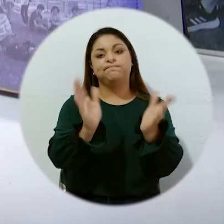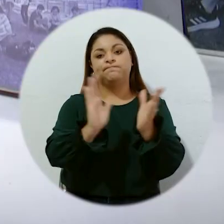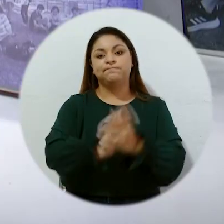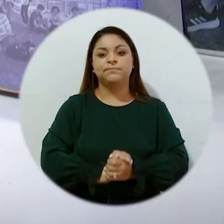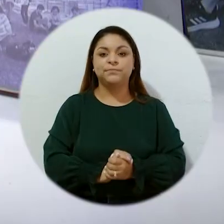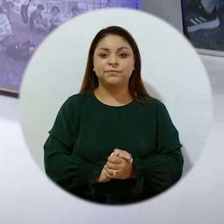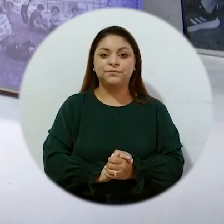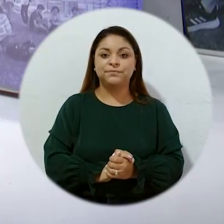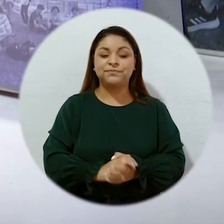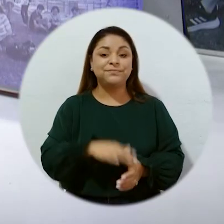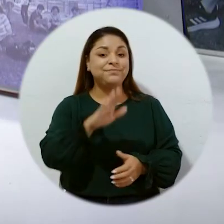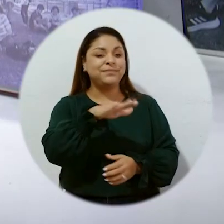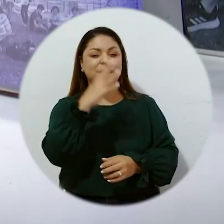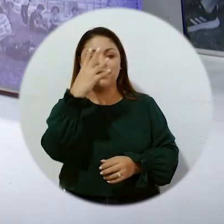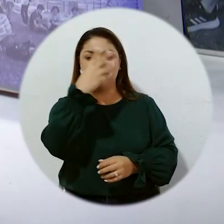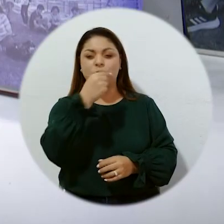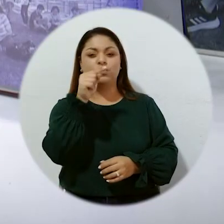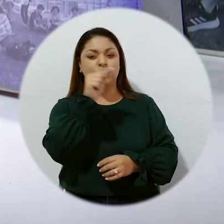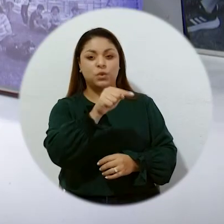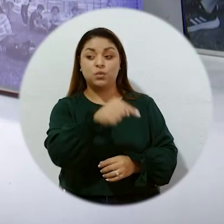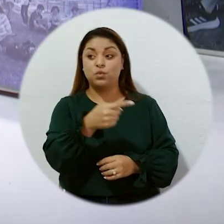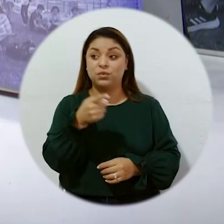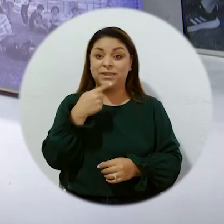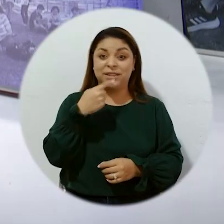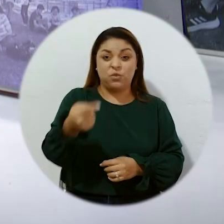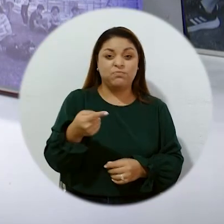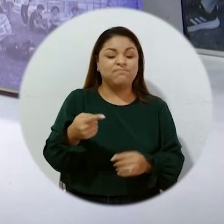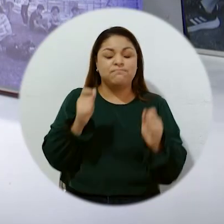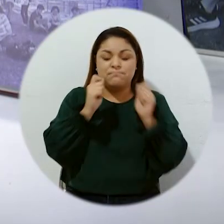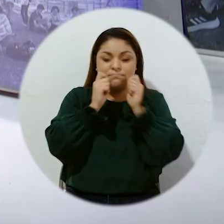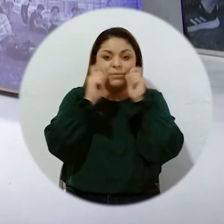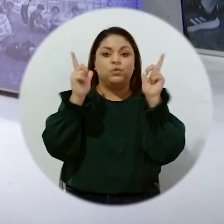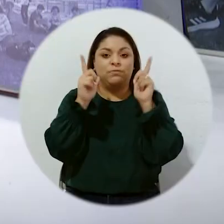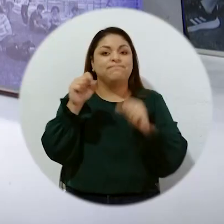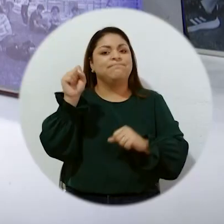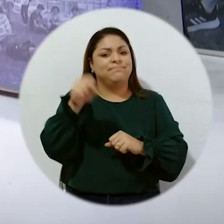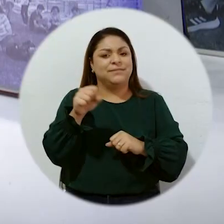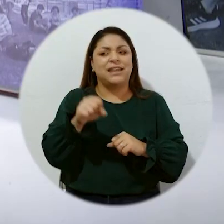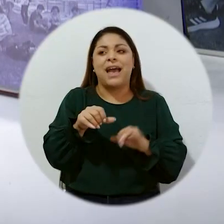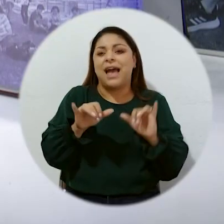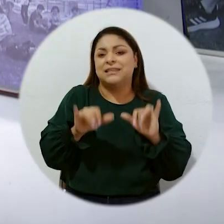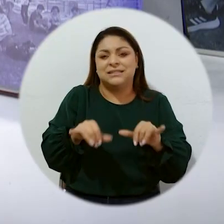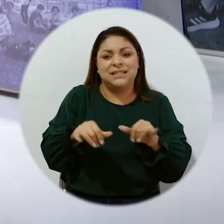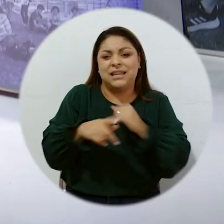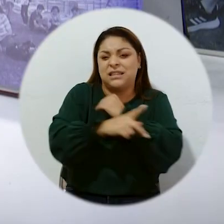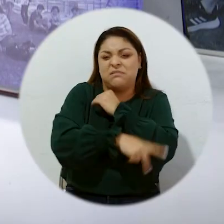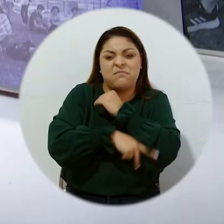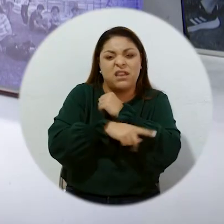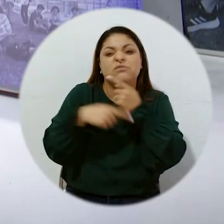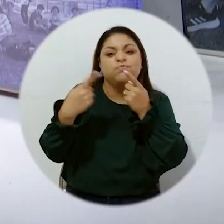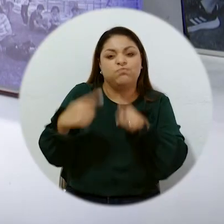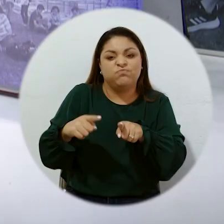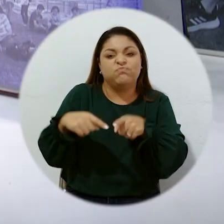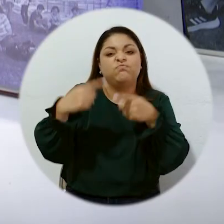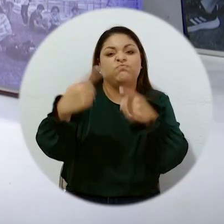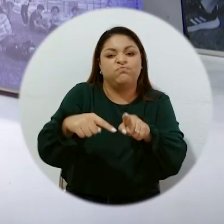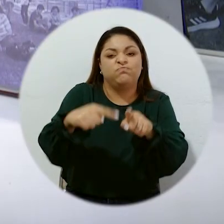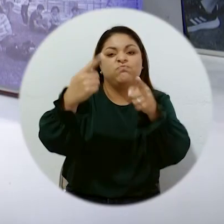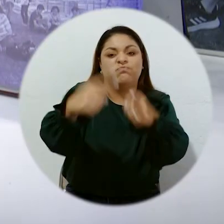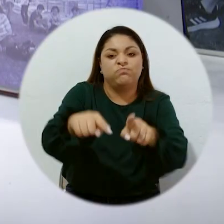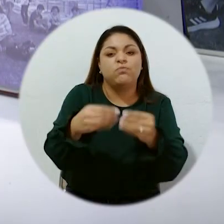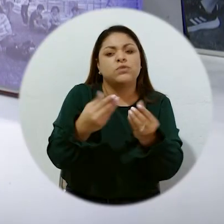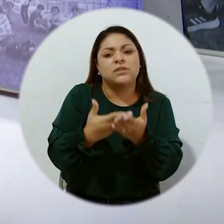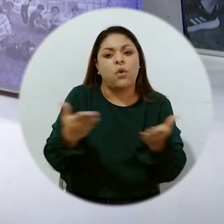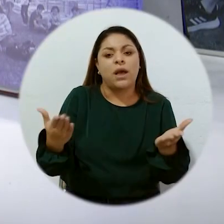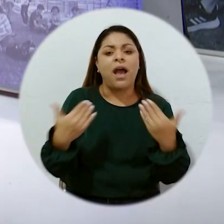Maravilloso. Esto que estás mencionando me parece impresionante porque creo que sucede así con varias cosas, ¿verdad? En el país hay muchas